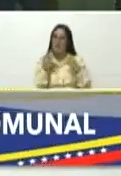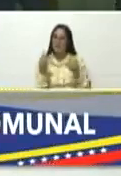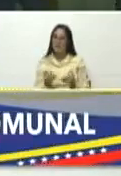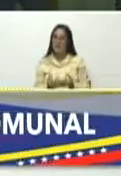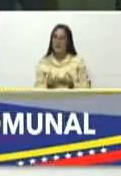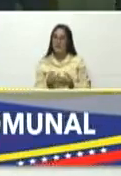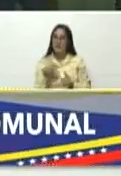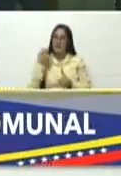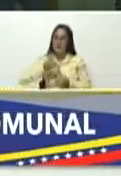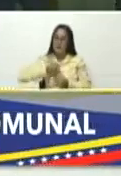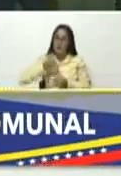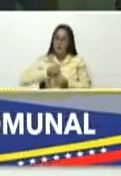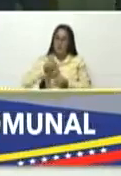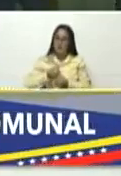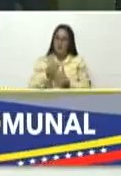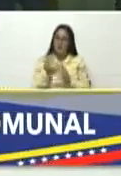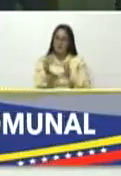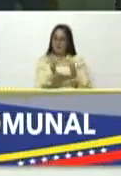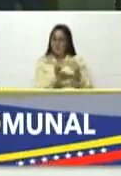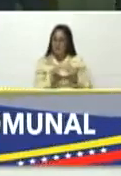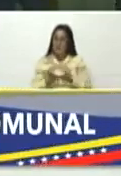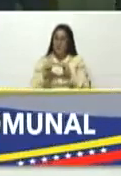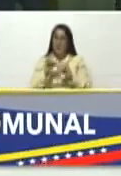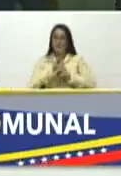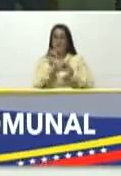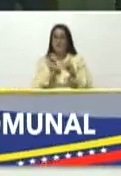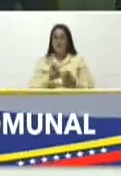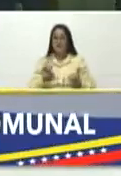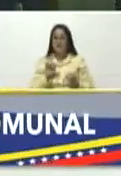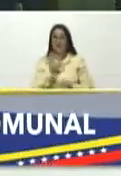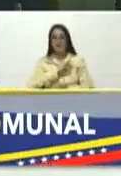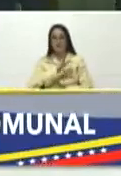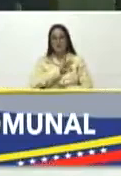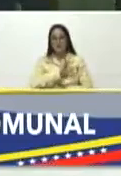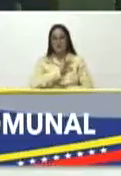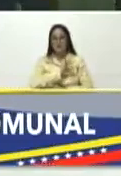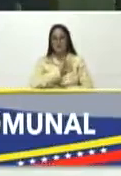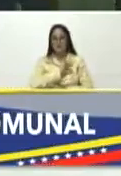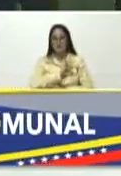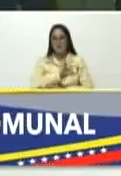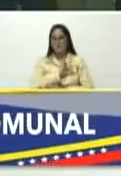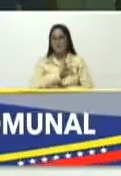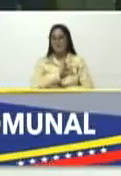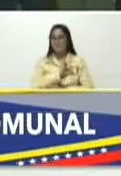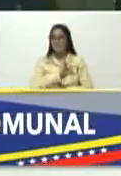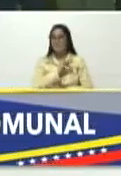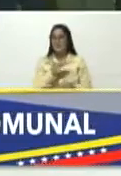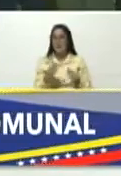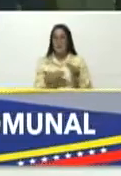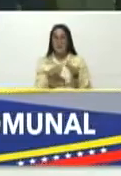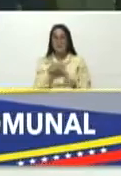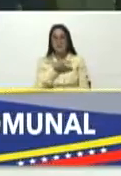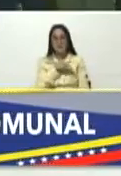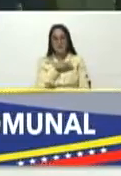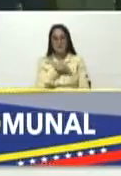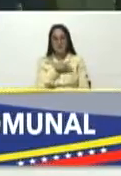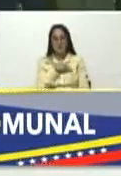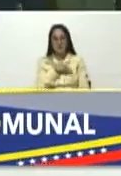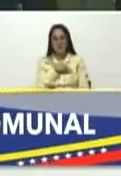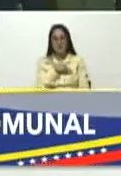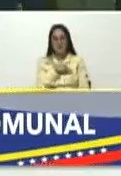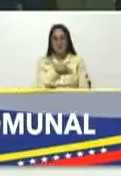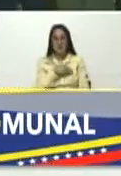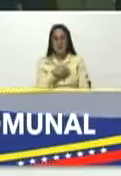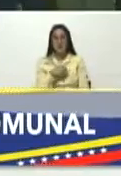de la lucha por la igualdad y la felicidad social las bases de misiones,